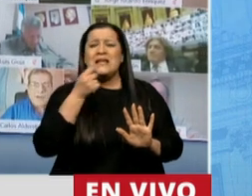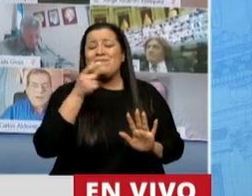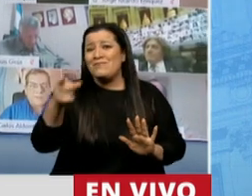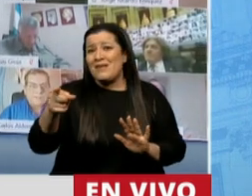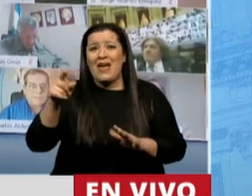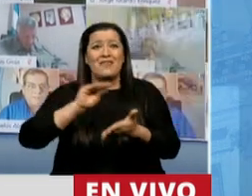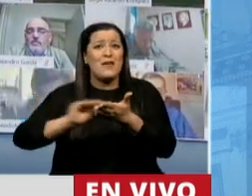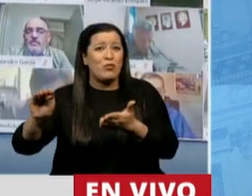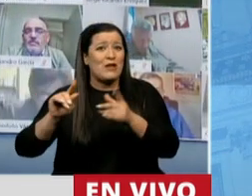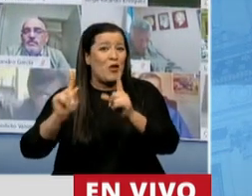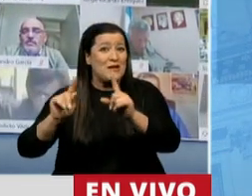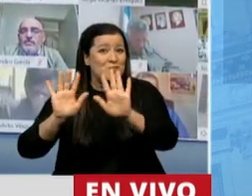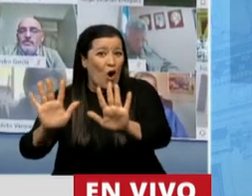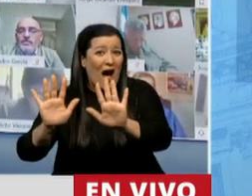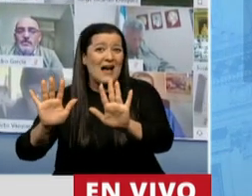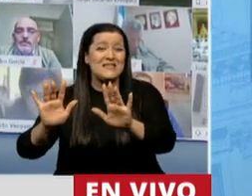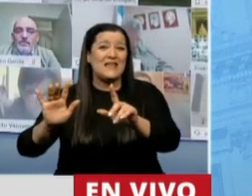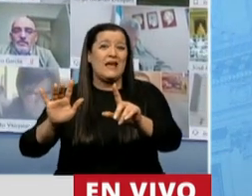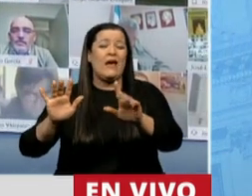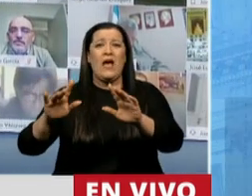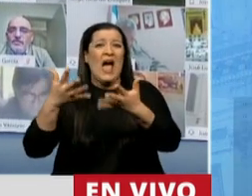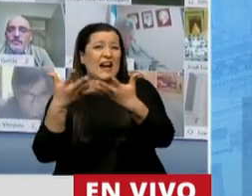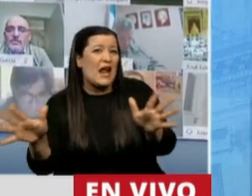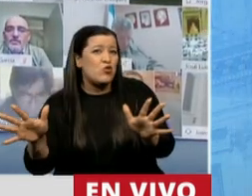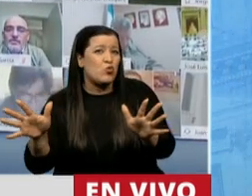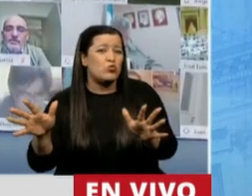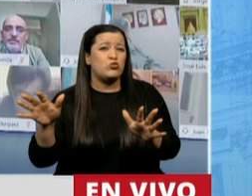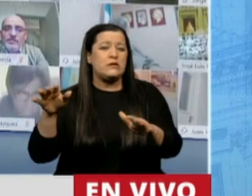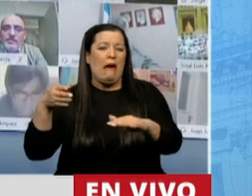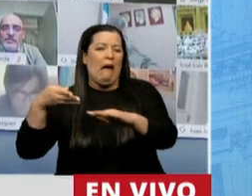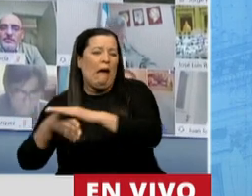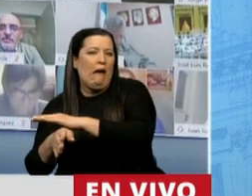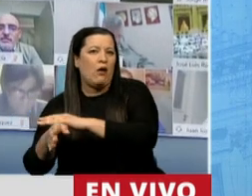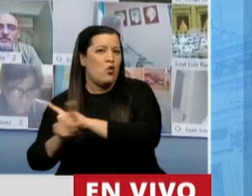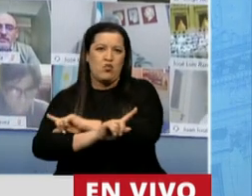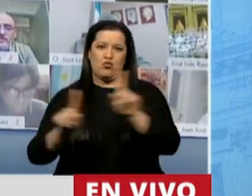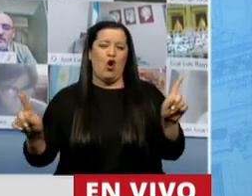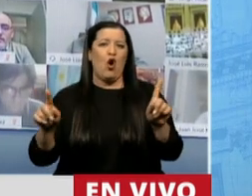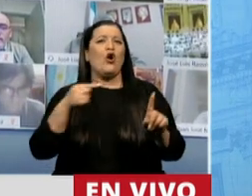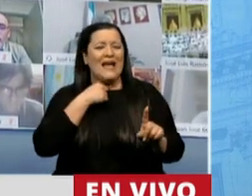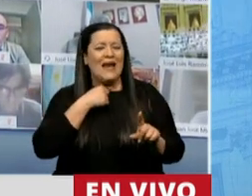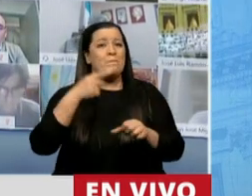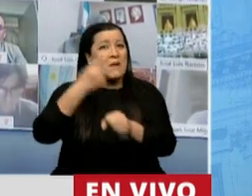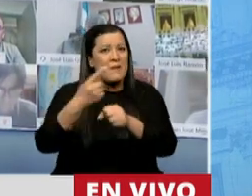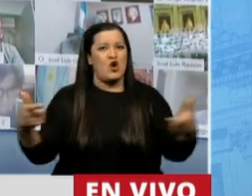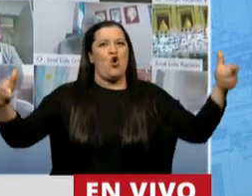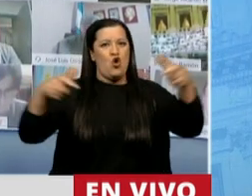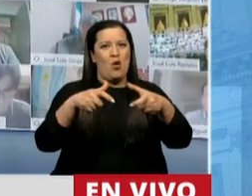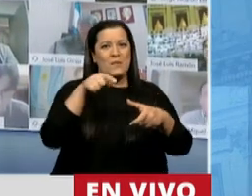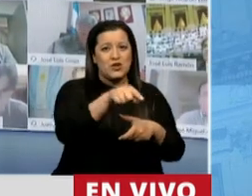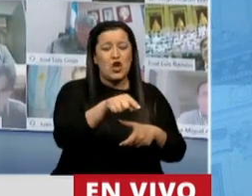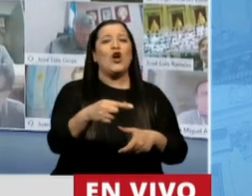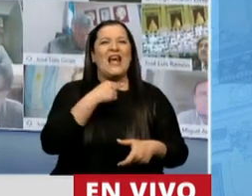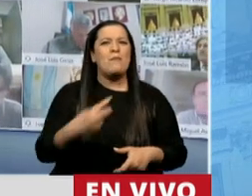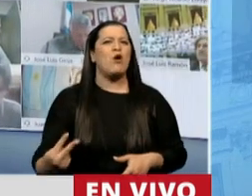diputado que hizo lo que hizo no queremos renuncias ni que pase por abajo queremos que se reúna la comisión y queremos la